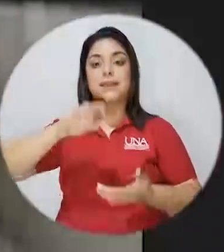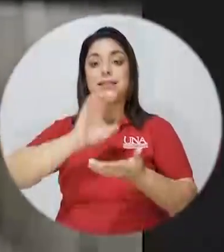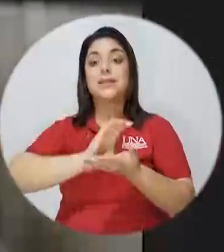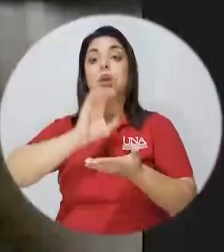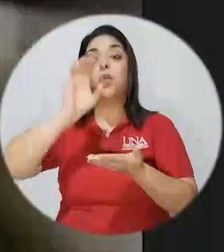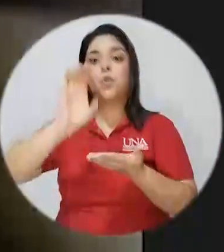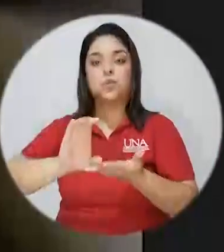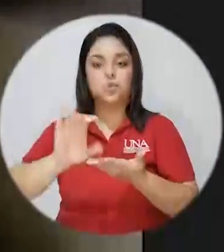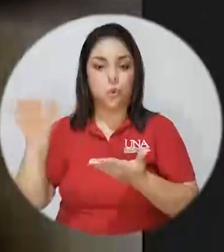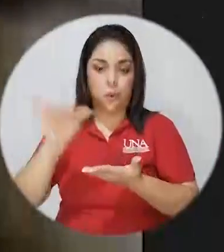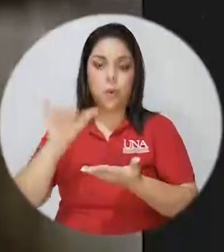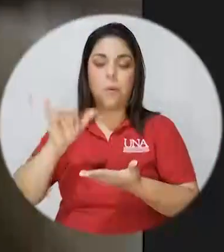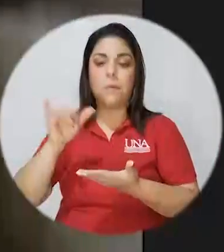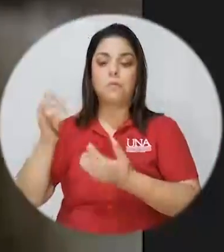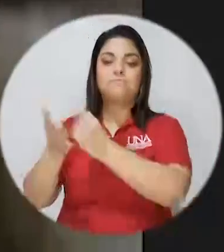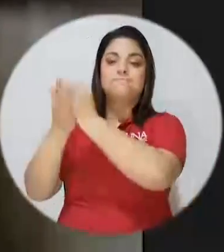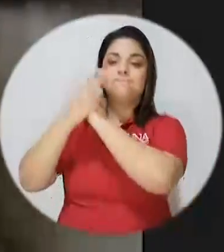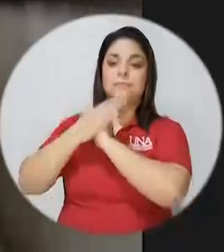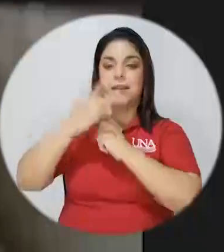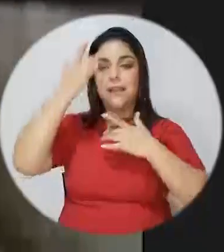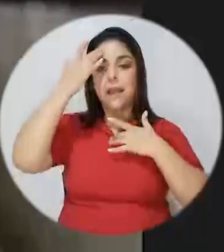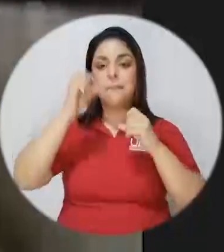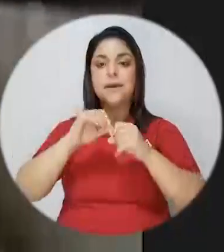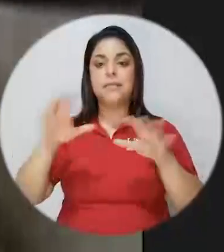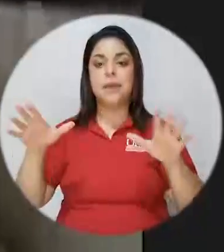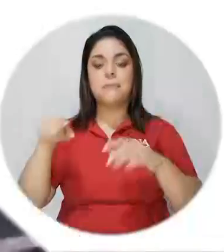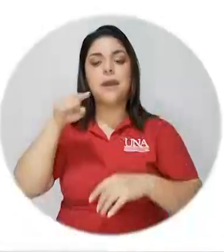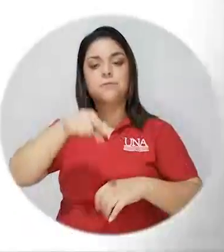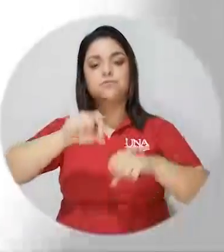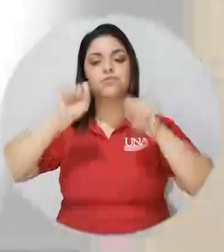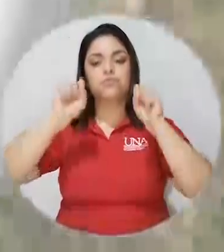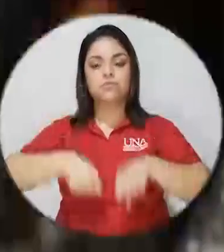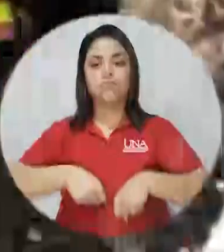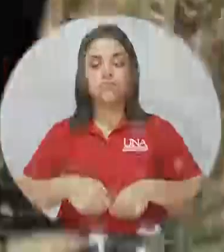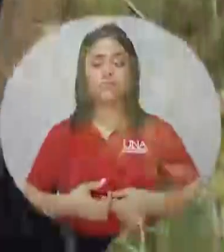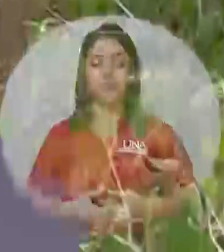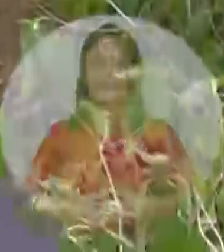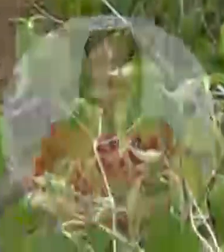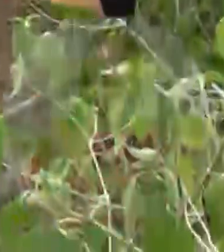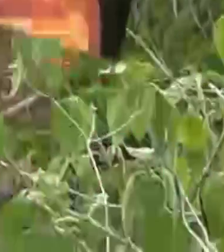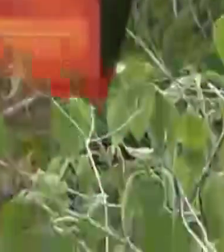curso intensivo que nos supuso la pandemia que es posible.